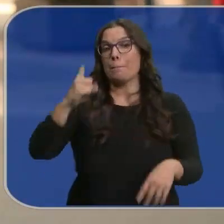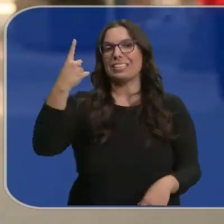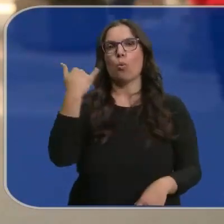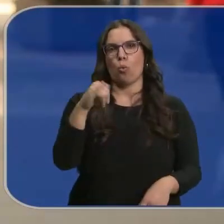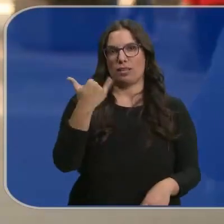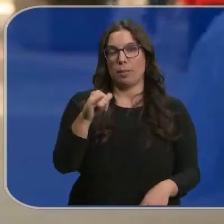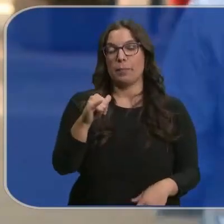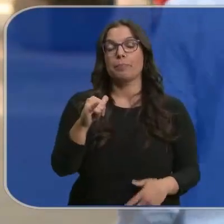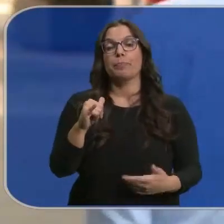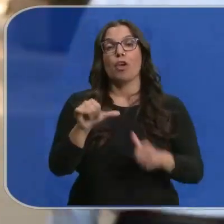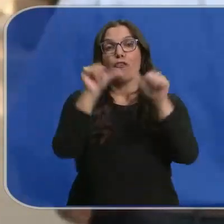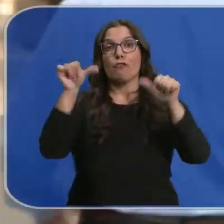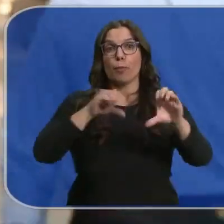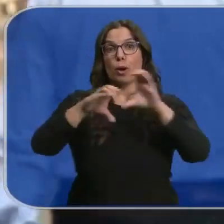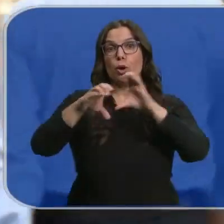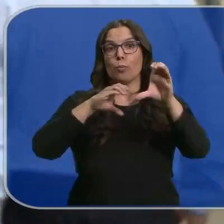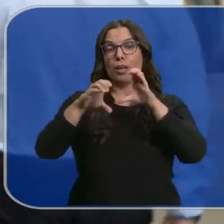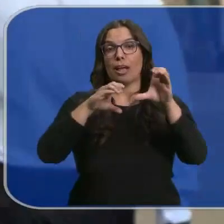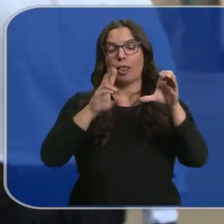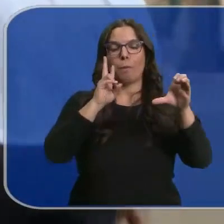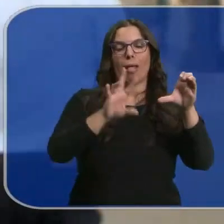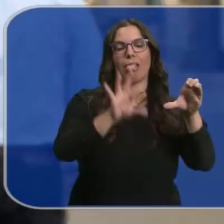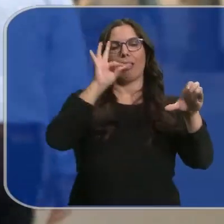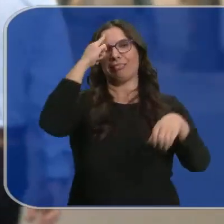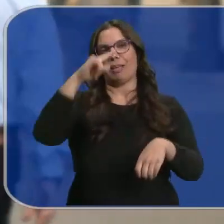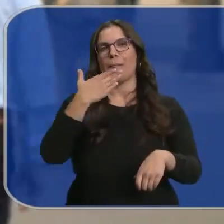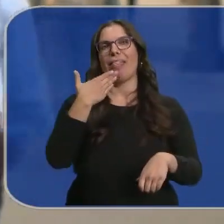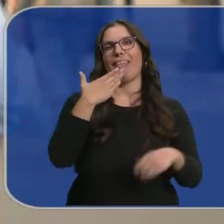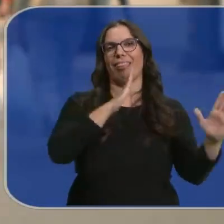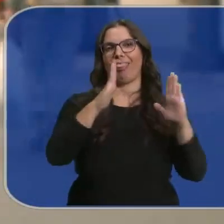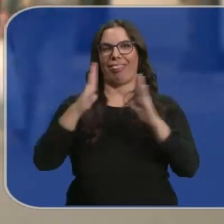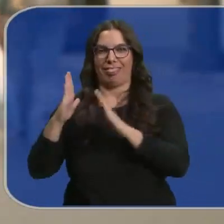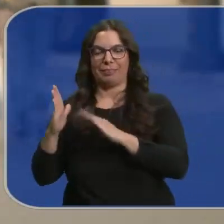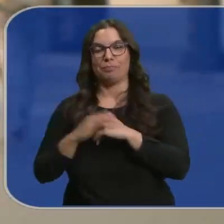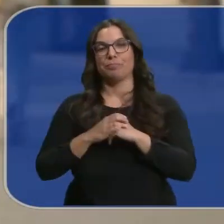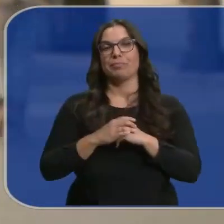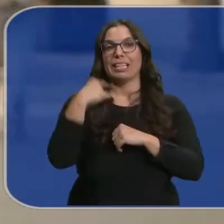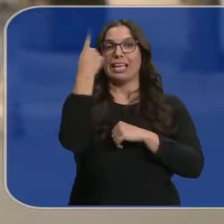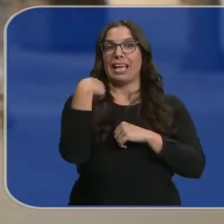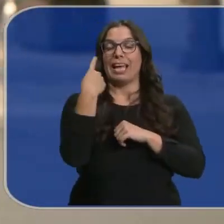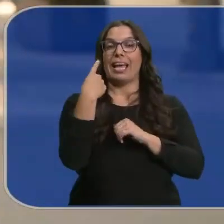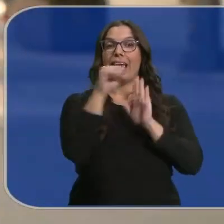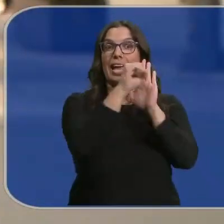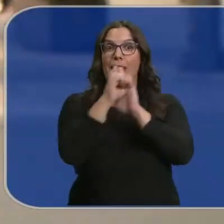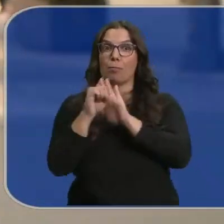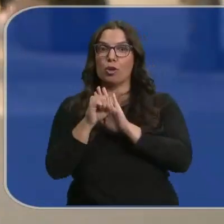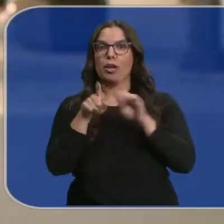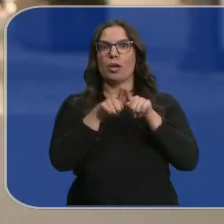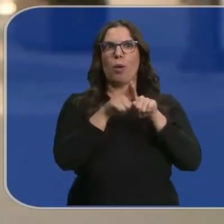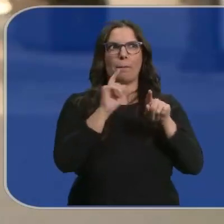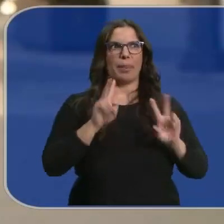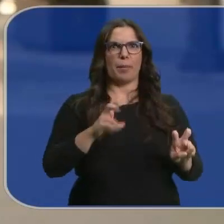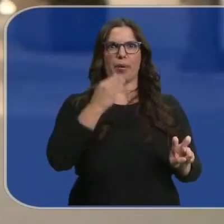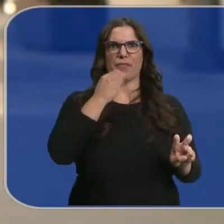Whatsapps y la manera en la que nos comunicamos puede definir la generación a la que pertenecemos. Los emojis hicieron más cercano ese